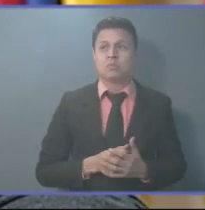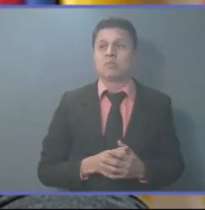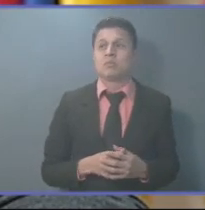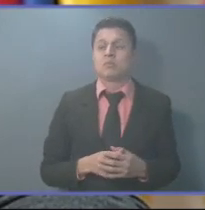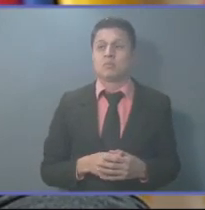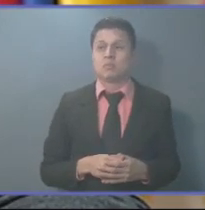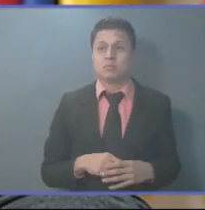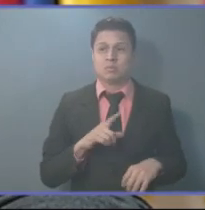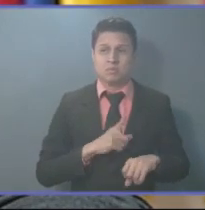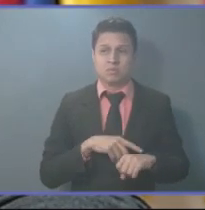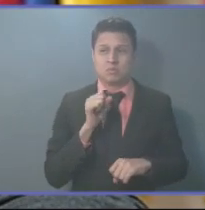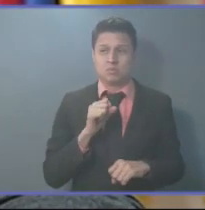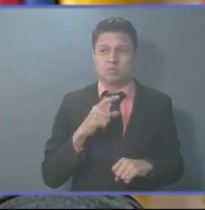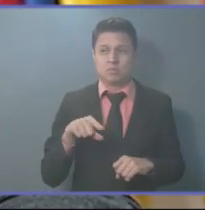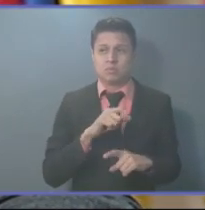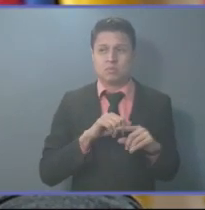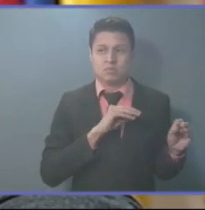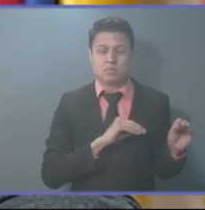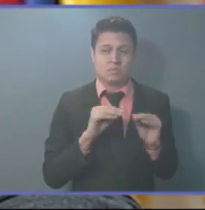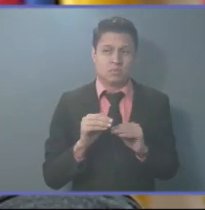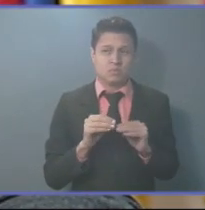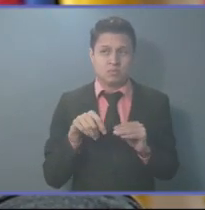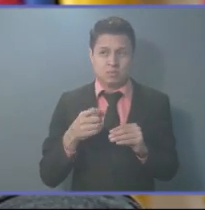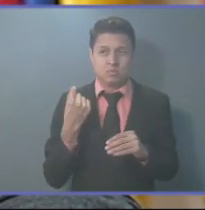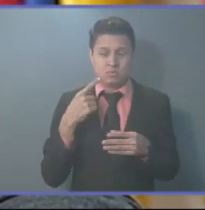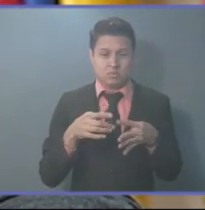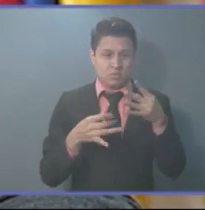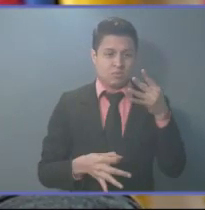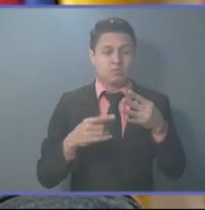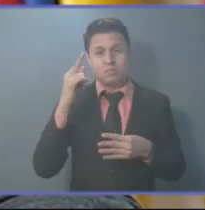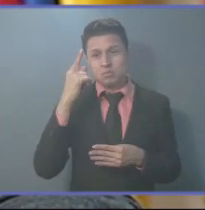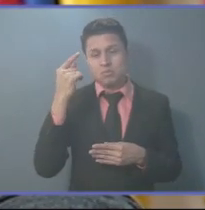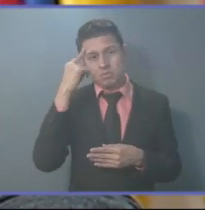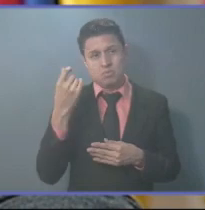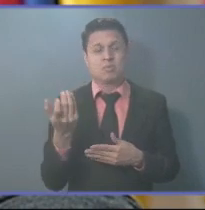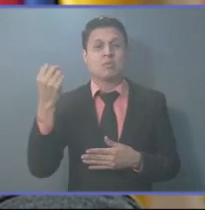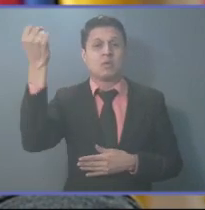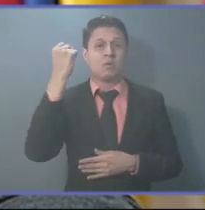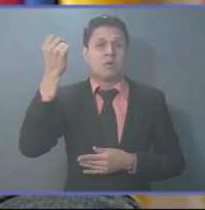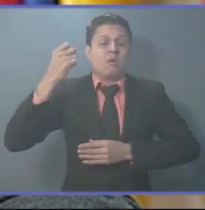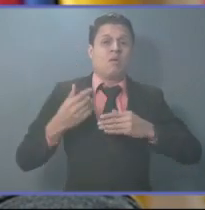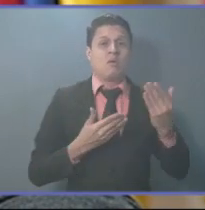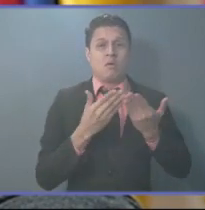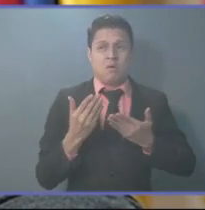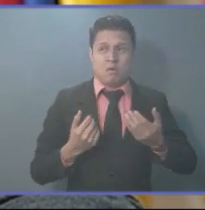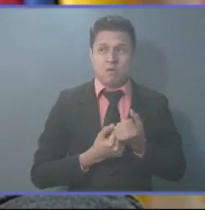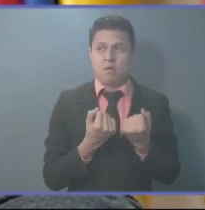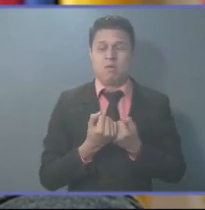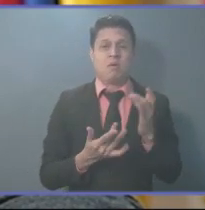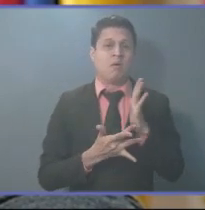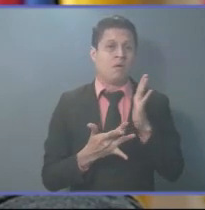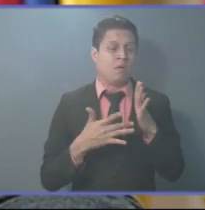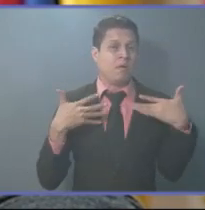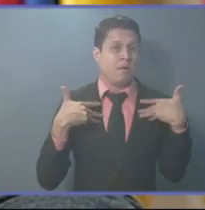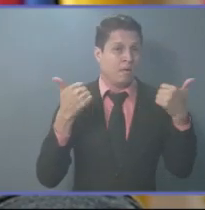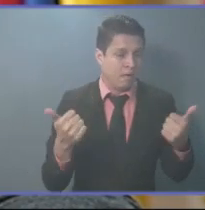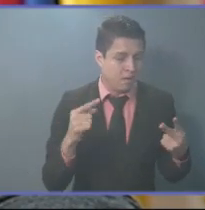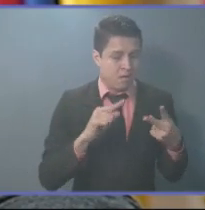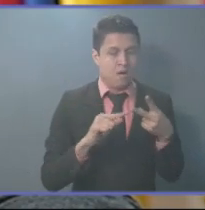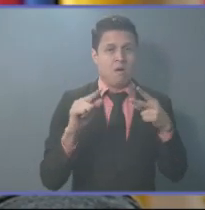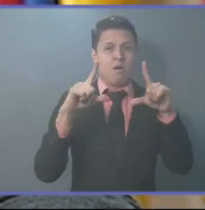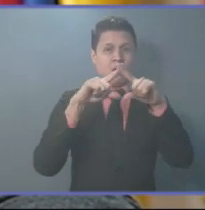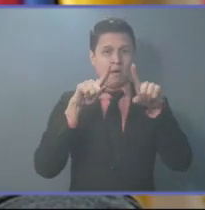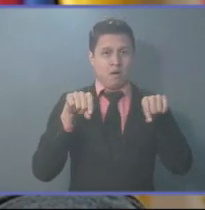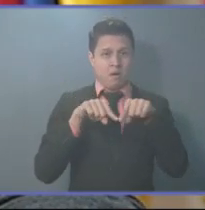suspensión para los efectos de este decreto se consideran vital en los servicios de asistencia de salud protección